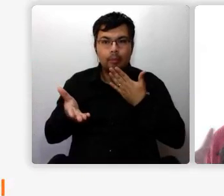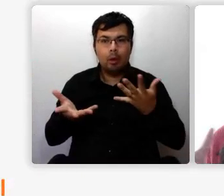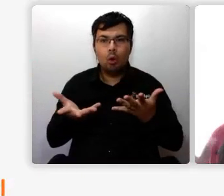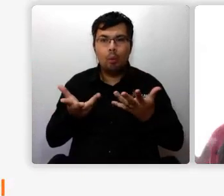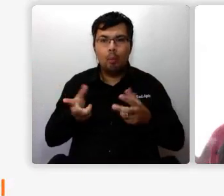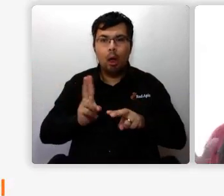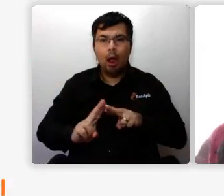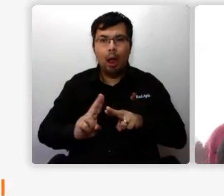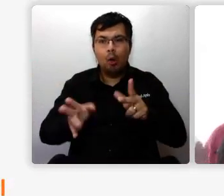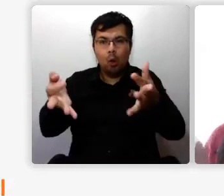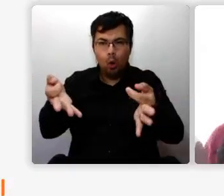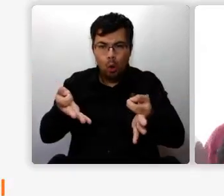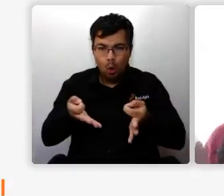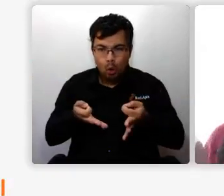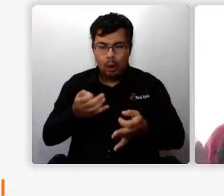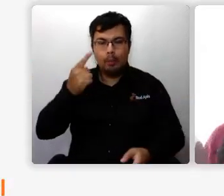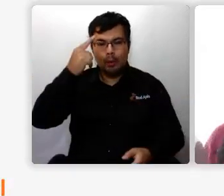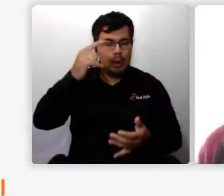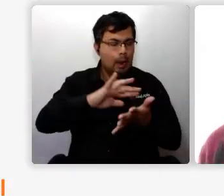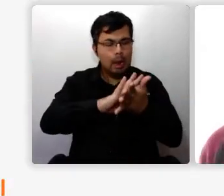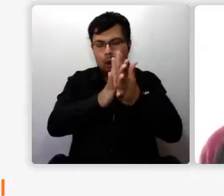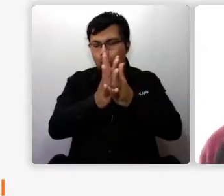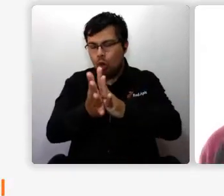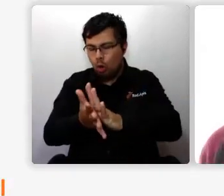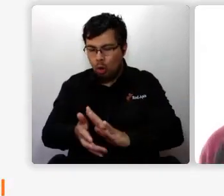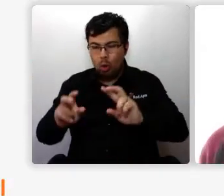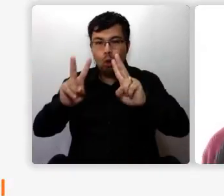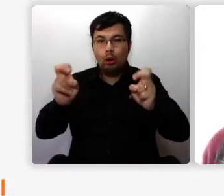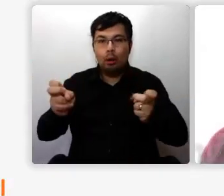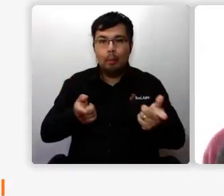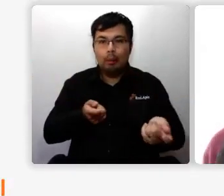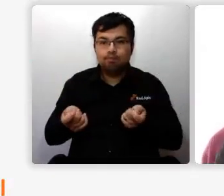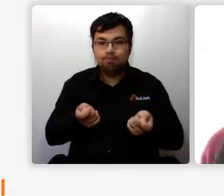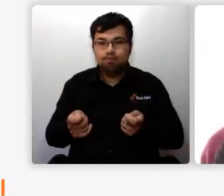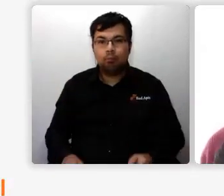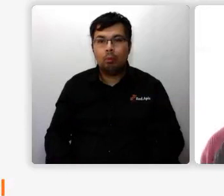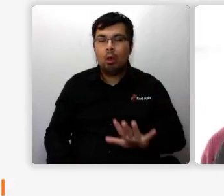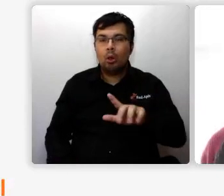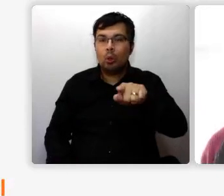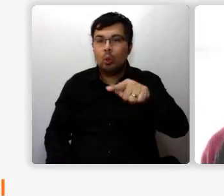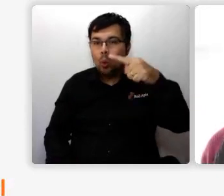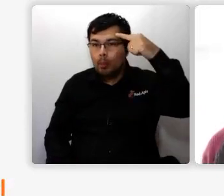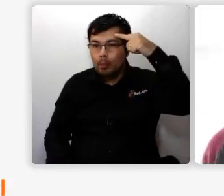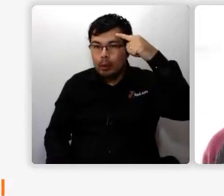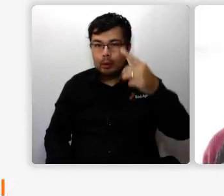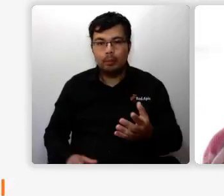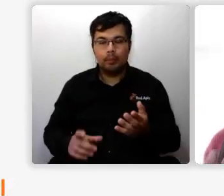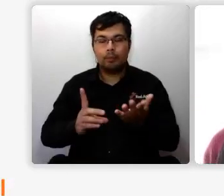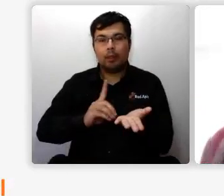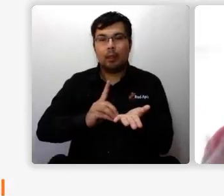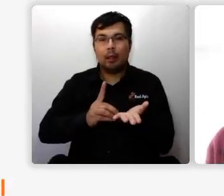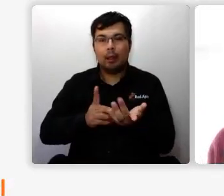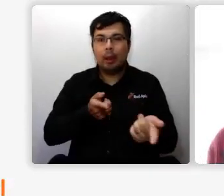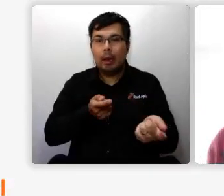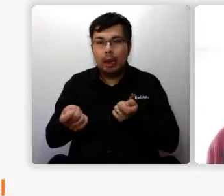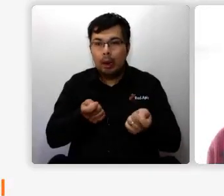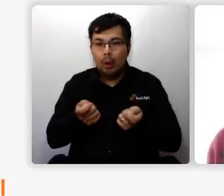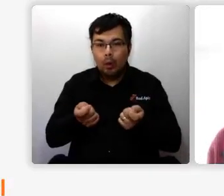que pensar en todos los aspectos del negocio. Y cuando pensamos en la digitalización del negocio, también vemos que adquirimos